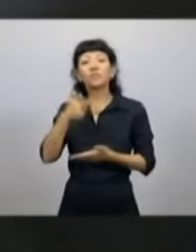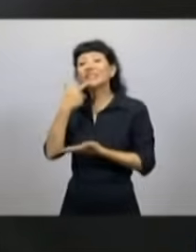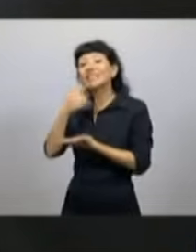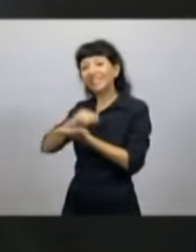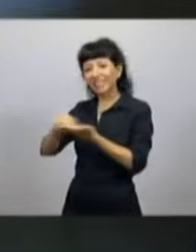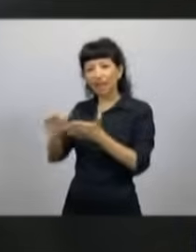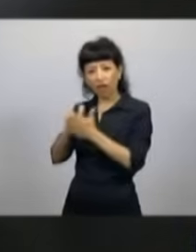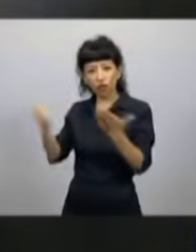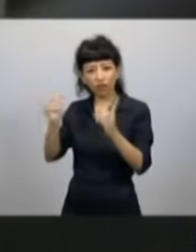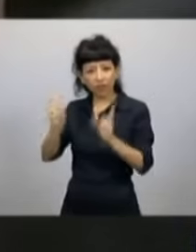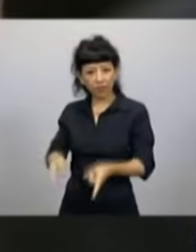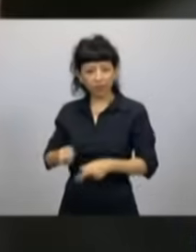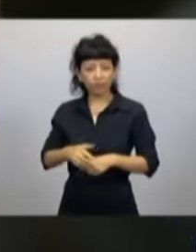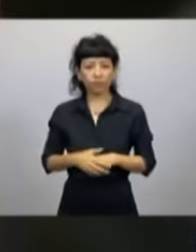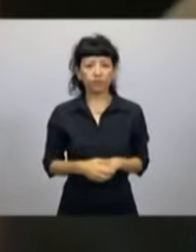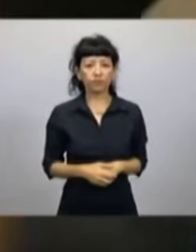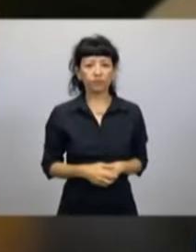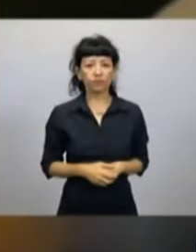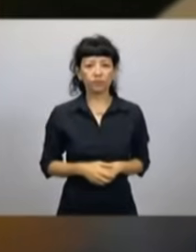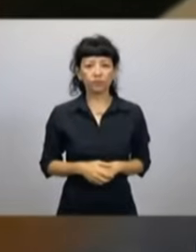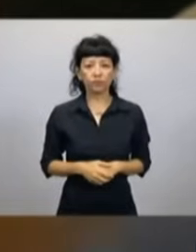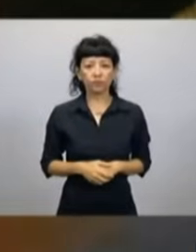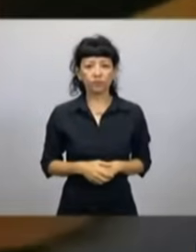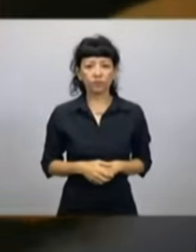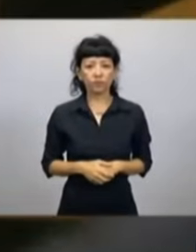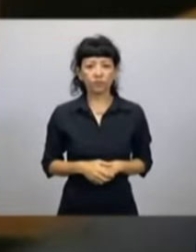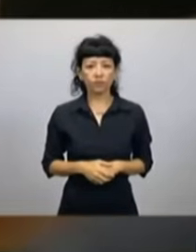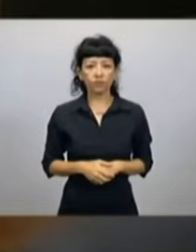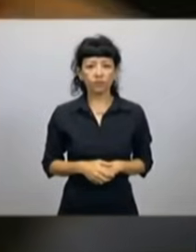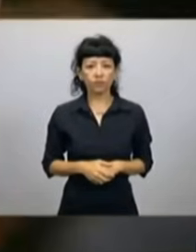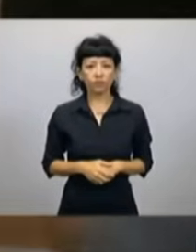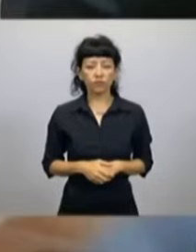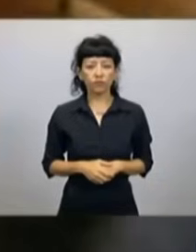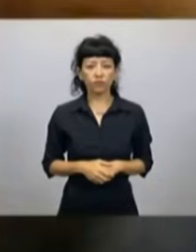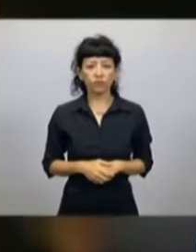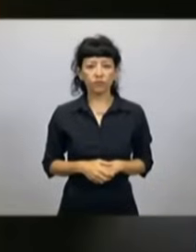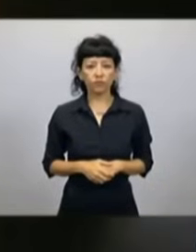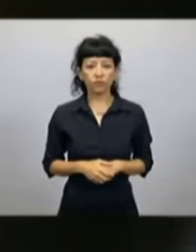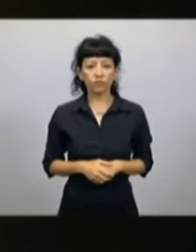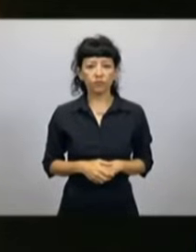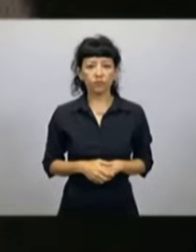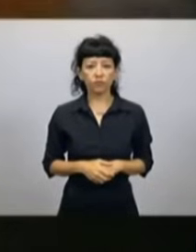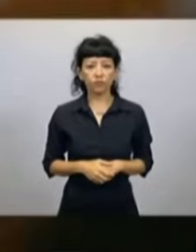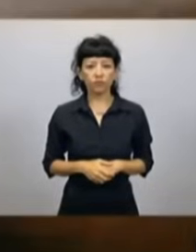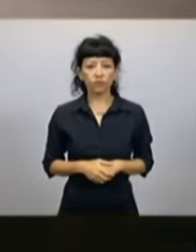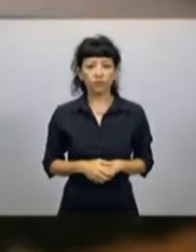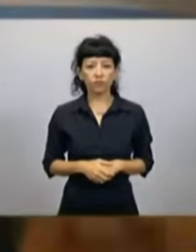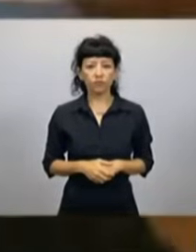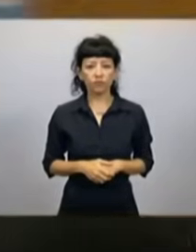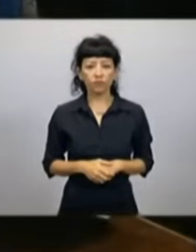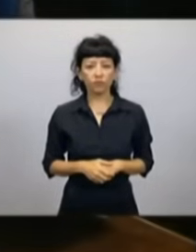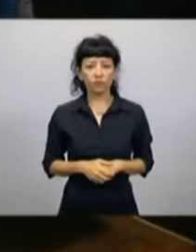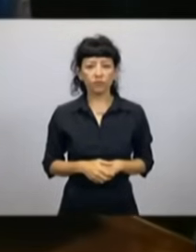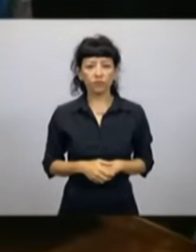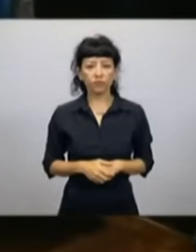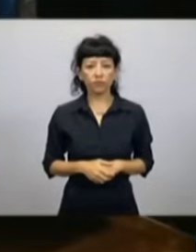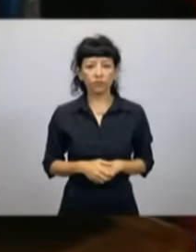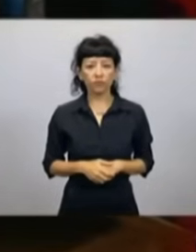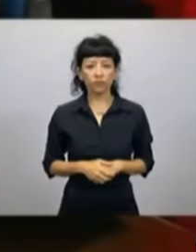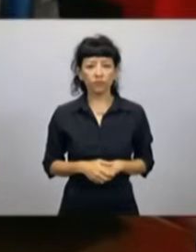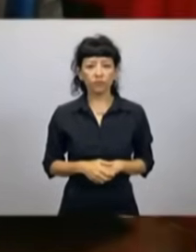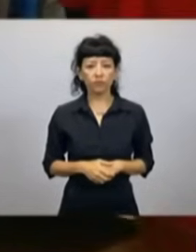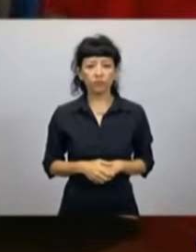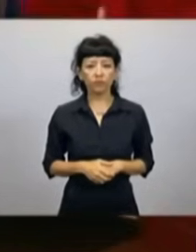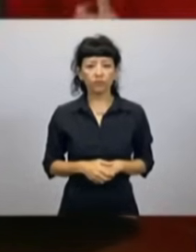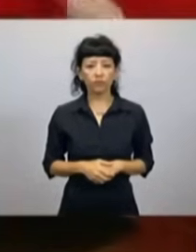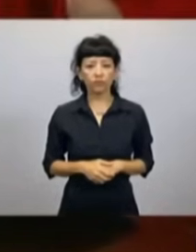contábamos, de que está siendo impugnado por la Fiscalía, aunque sea validado por el Tribunal Electoral. Pero de alguna manera usted no está seguro si esto podría ser